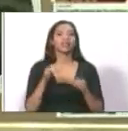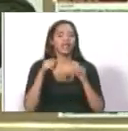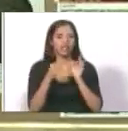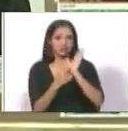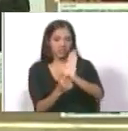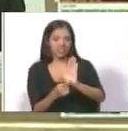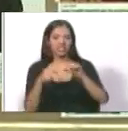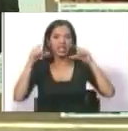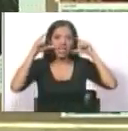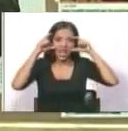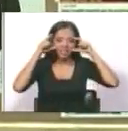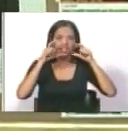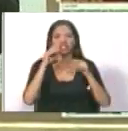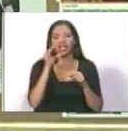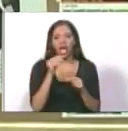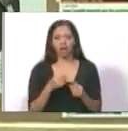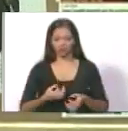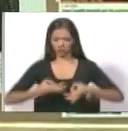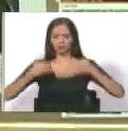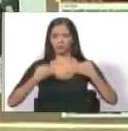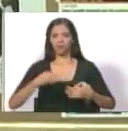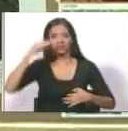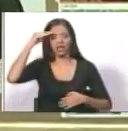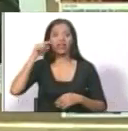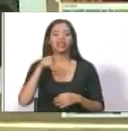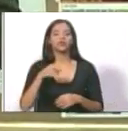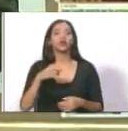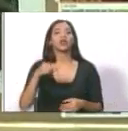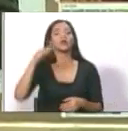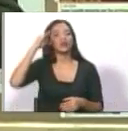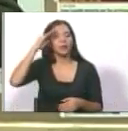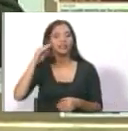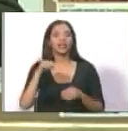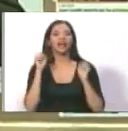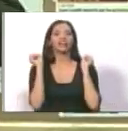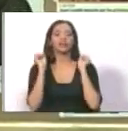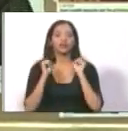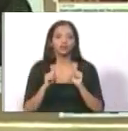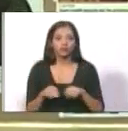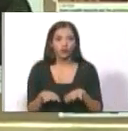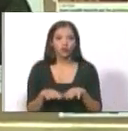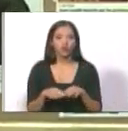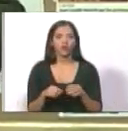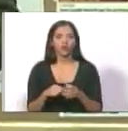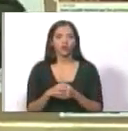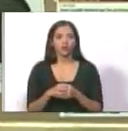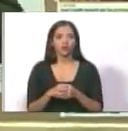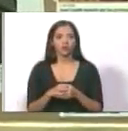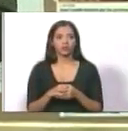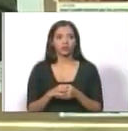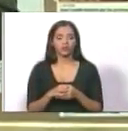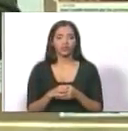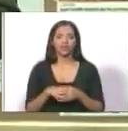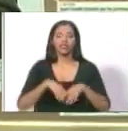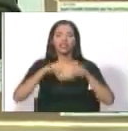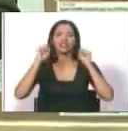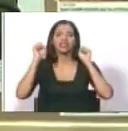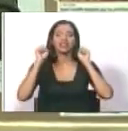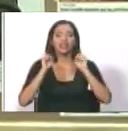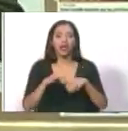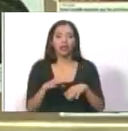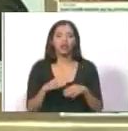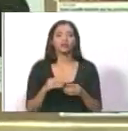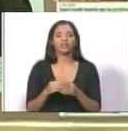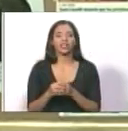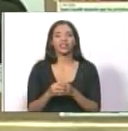lente, que habla con propiedad militar, es un capitán retirado de corbeta retirado de la